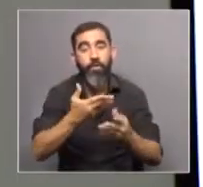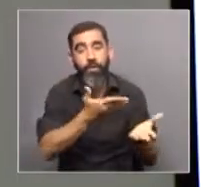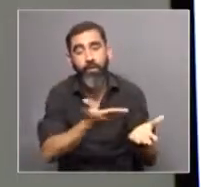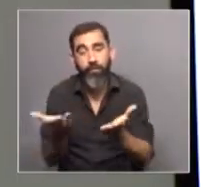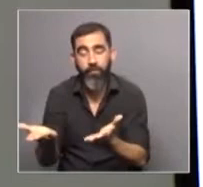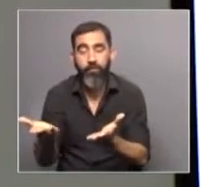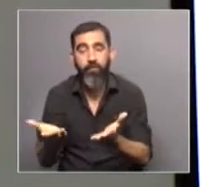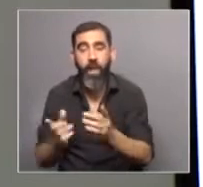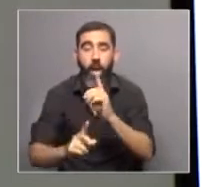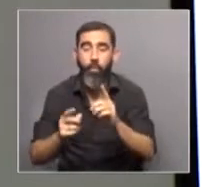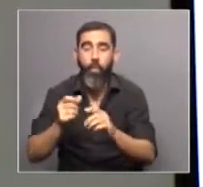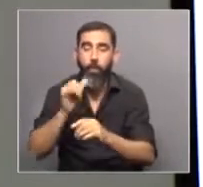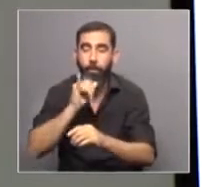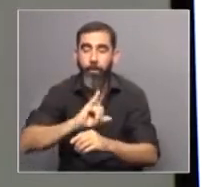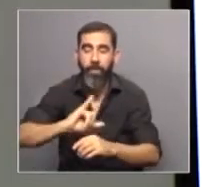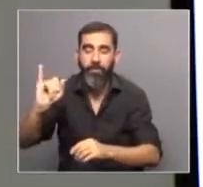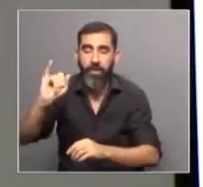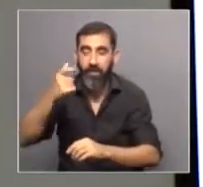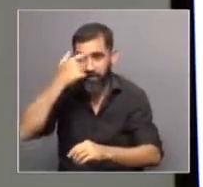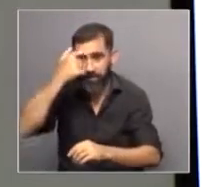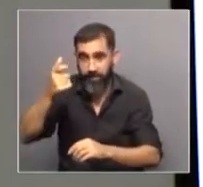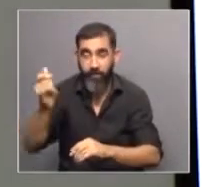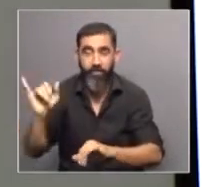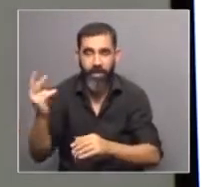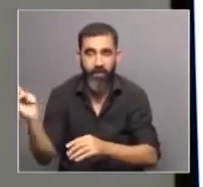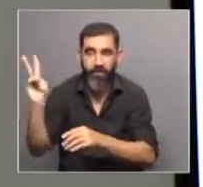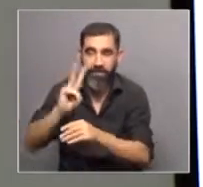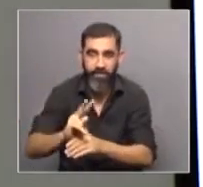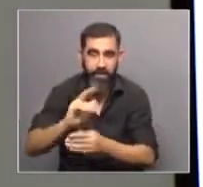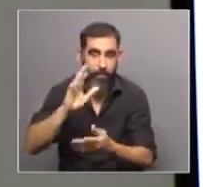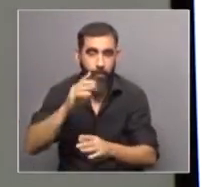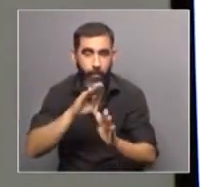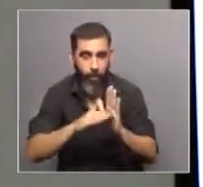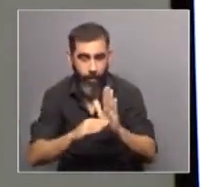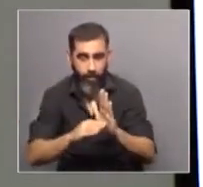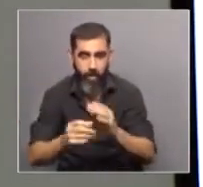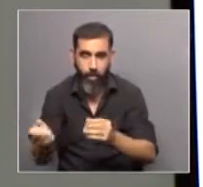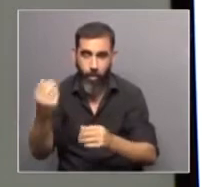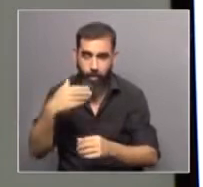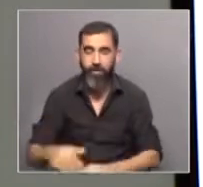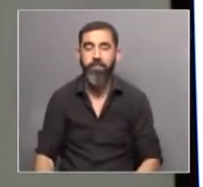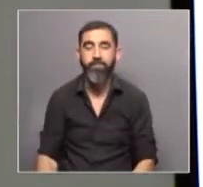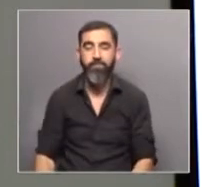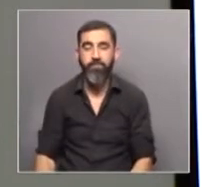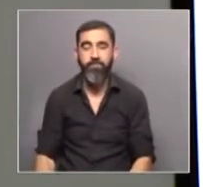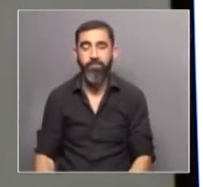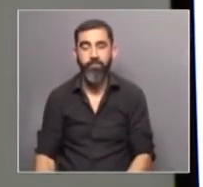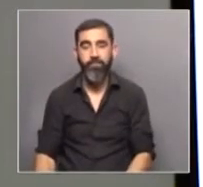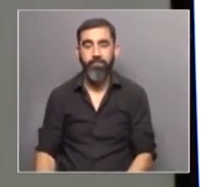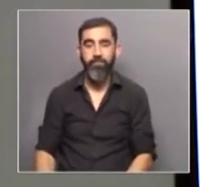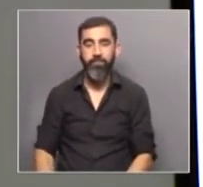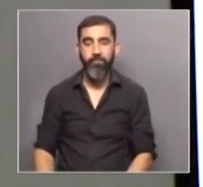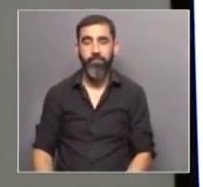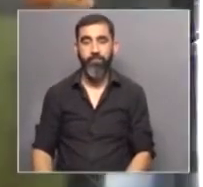a compartir algunos mensajes que científicos que estuvieron este año sobre ciencia nos han hecho llegar para este último programa del 2021.